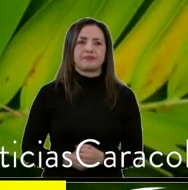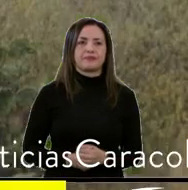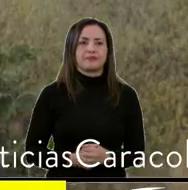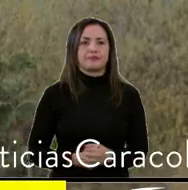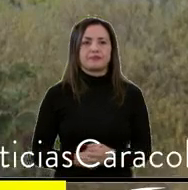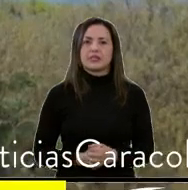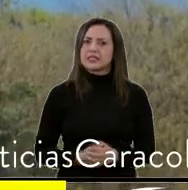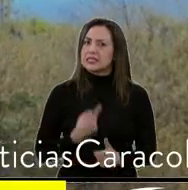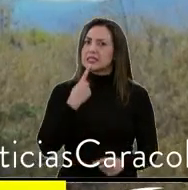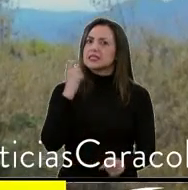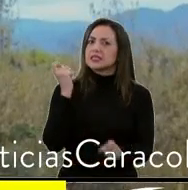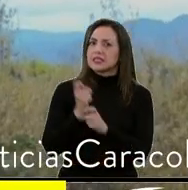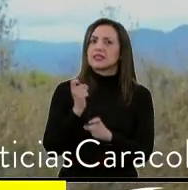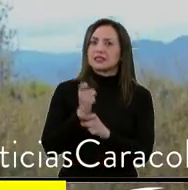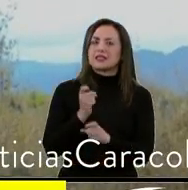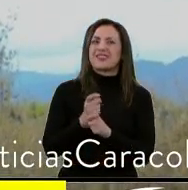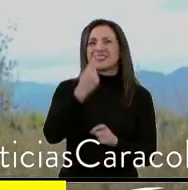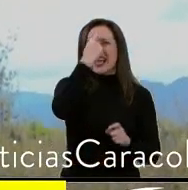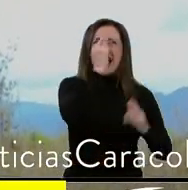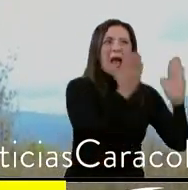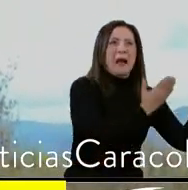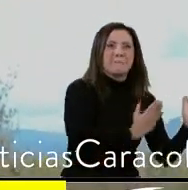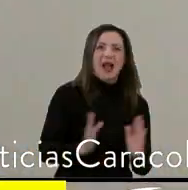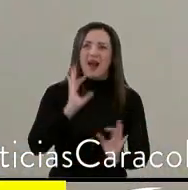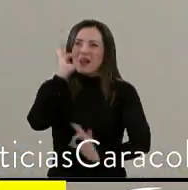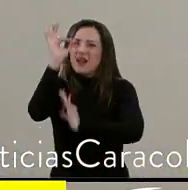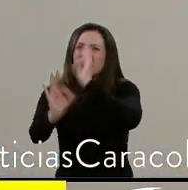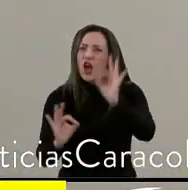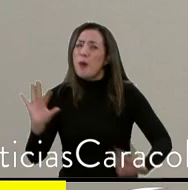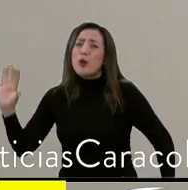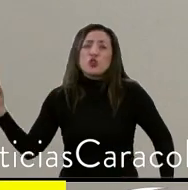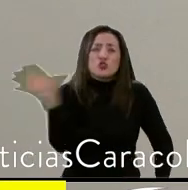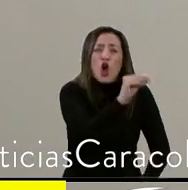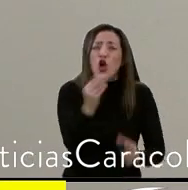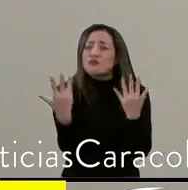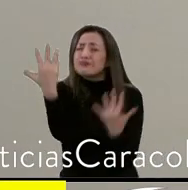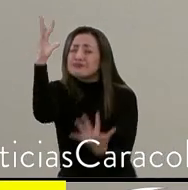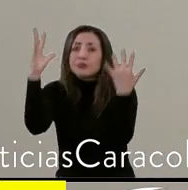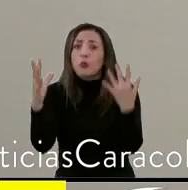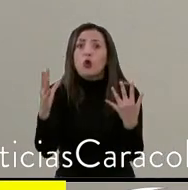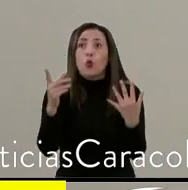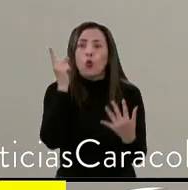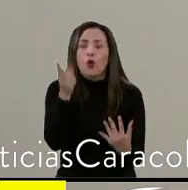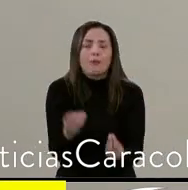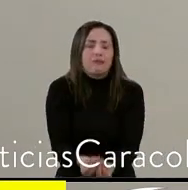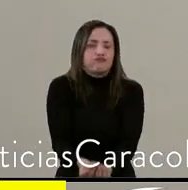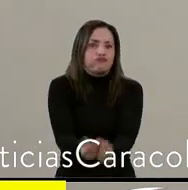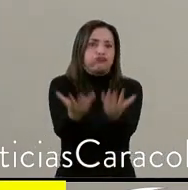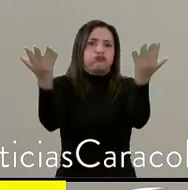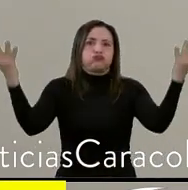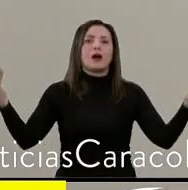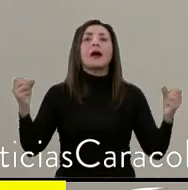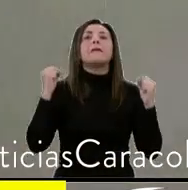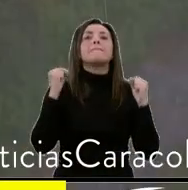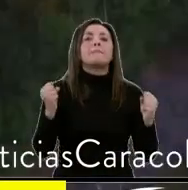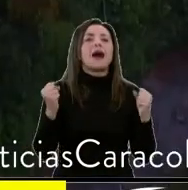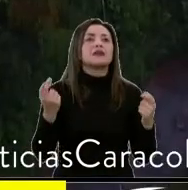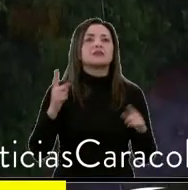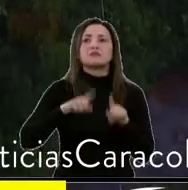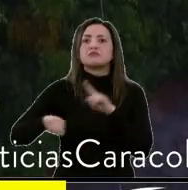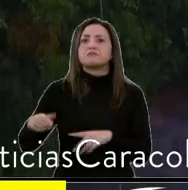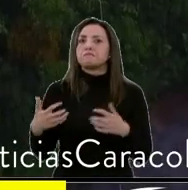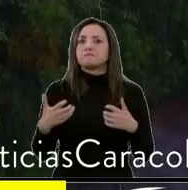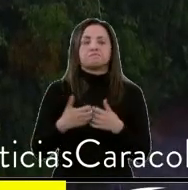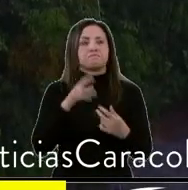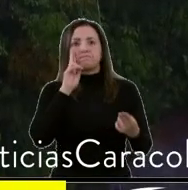Es muy difícil hacer planes de conservación para todas las especies de plantas que hay en Colombia porque son muchas y para la mayoría de ellas ni siquiera tenemos un